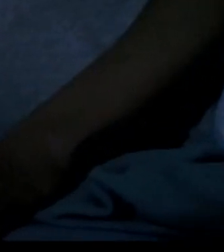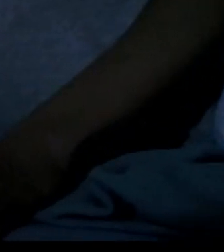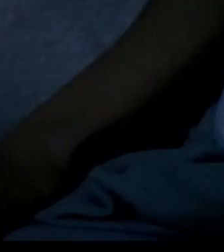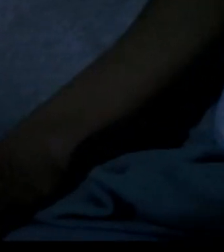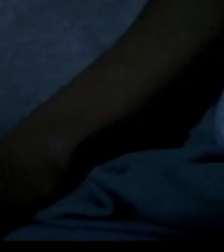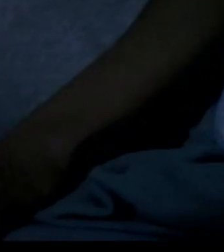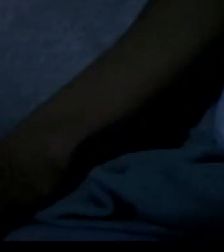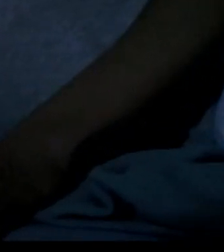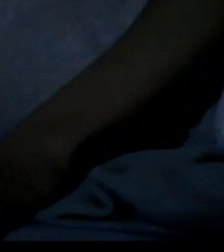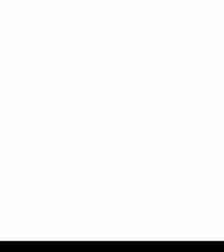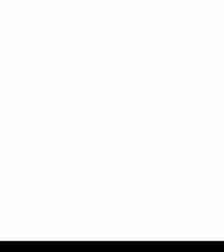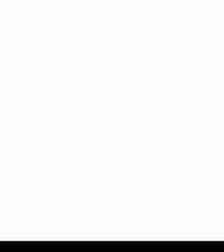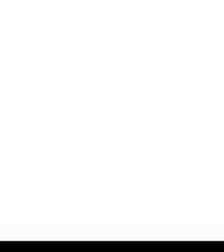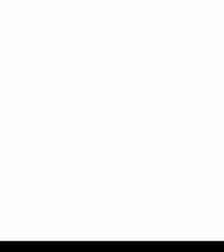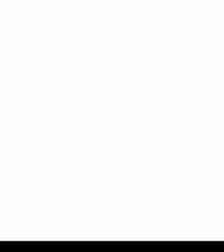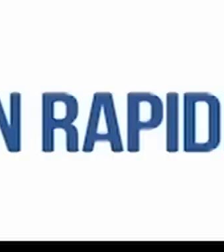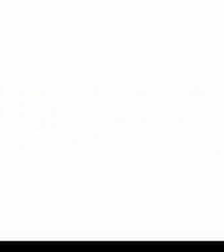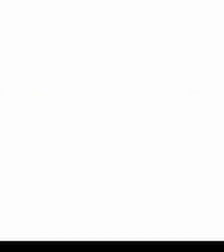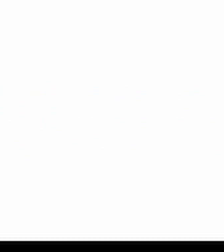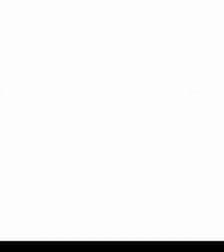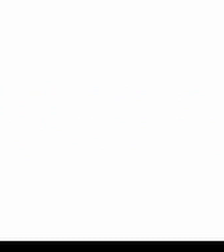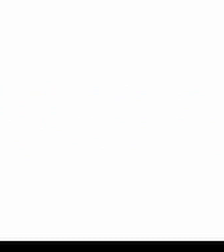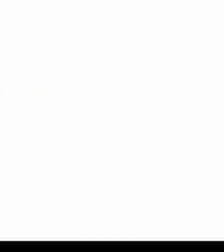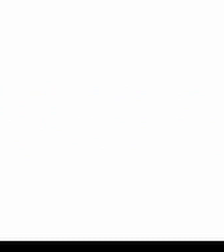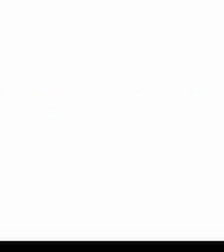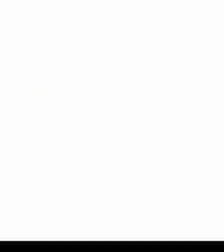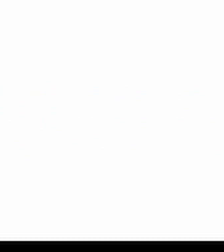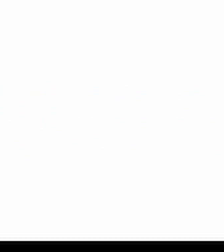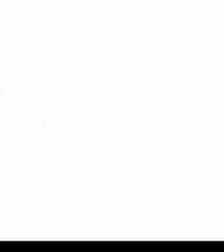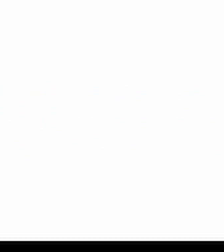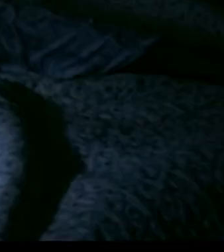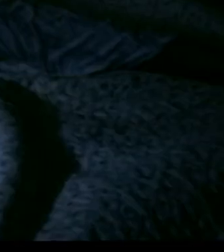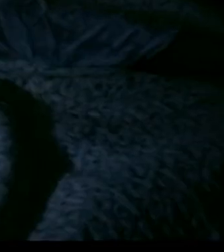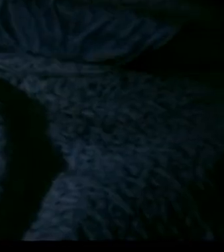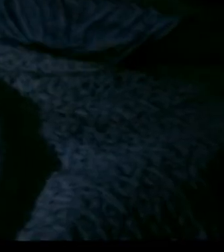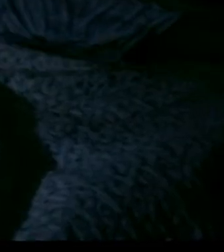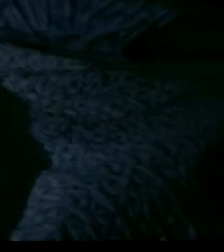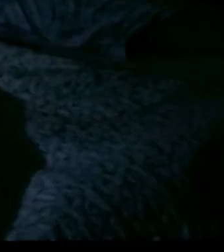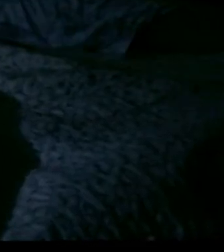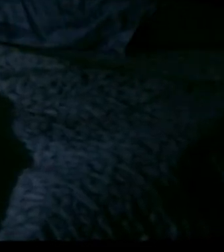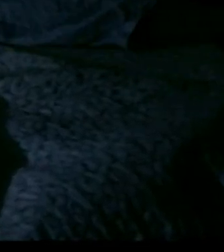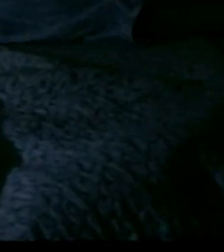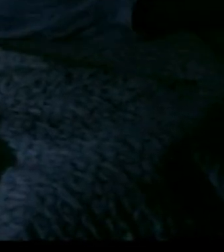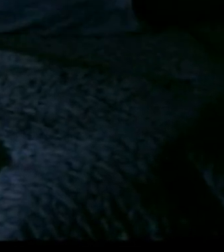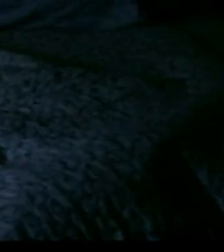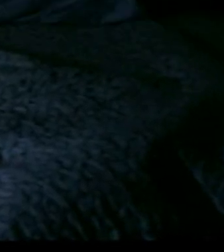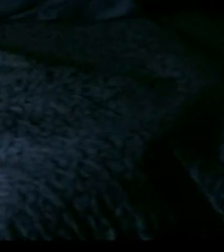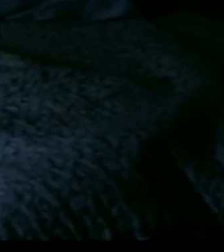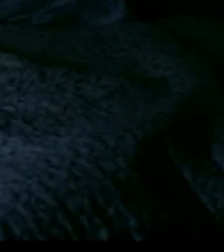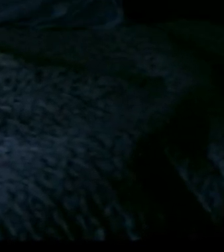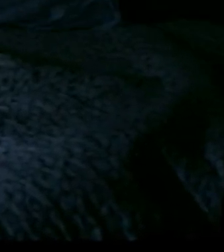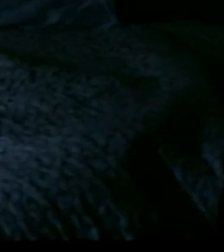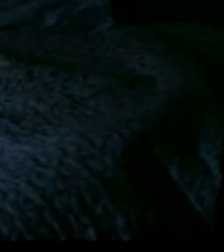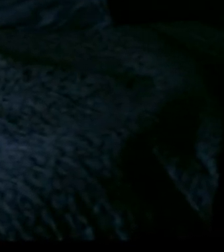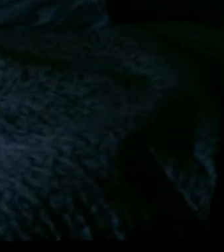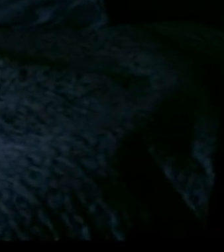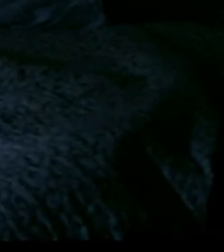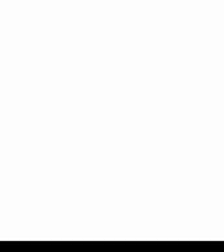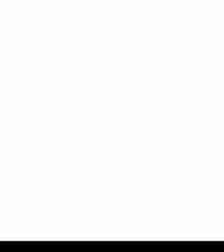Número 80. Deudas que roban sueño. Hay 1000 razones para querer un BN rapidito. Si la suya es unificar sus deudas, solicite uno hoy.